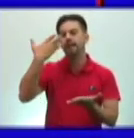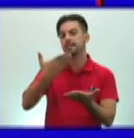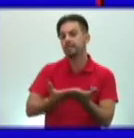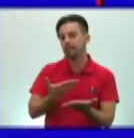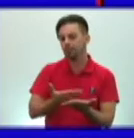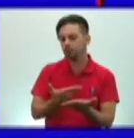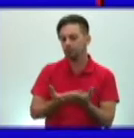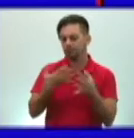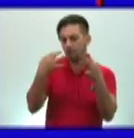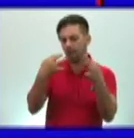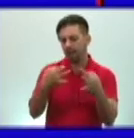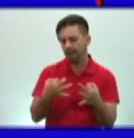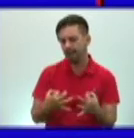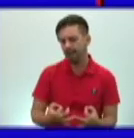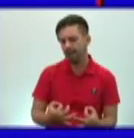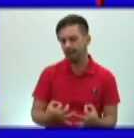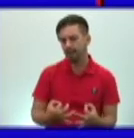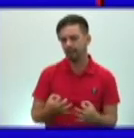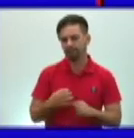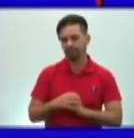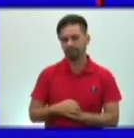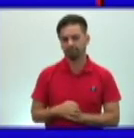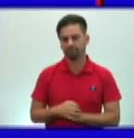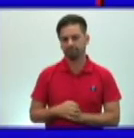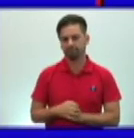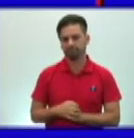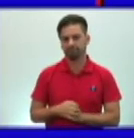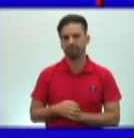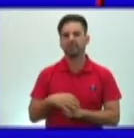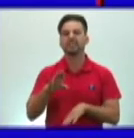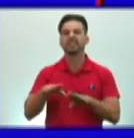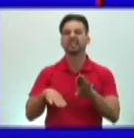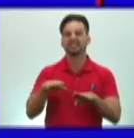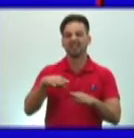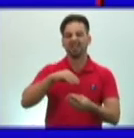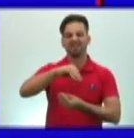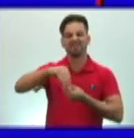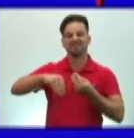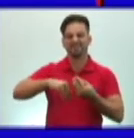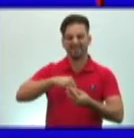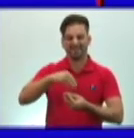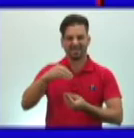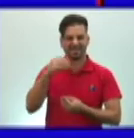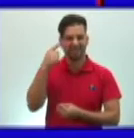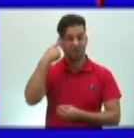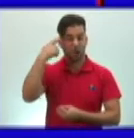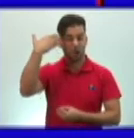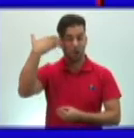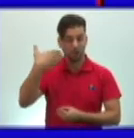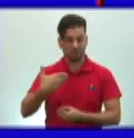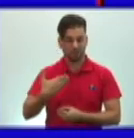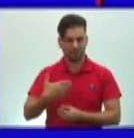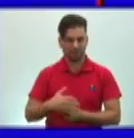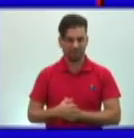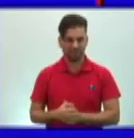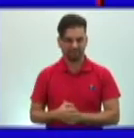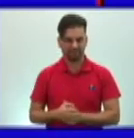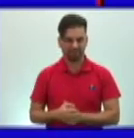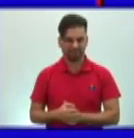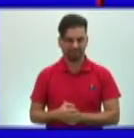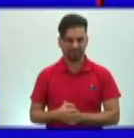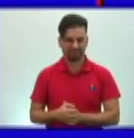la realidad material que determina la conciencia social. Y por eso ustedes en los sitios digitales pueden encontrar